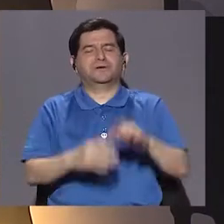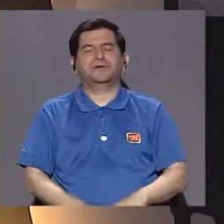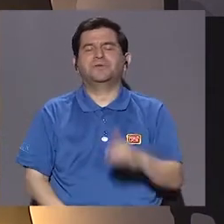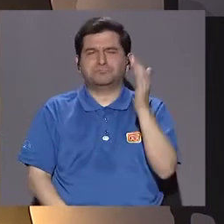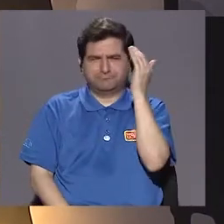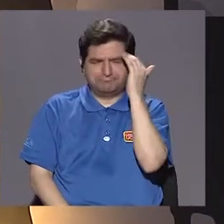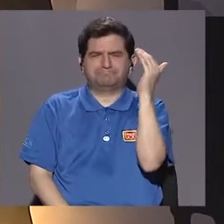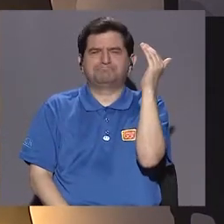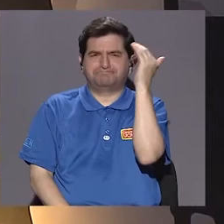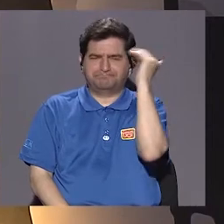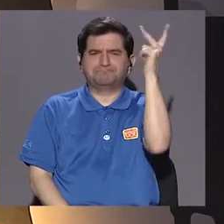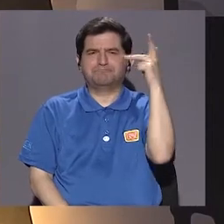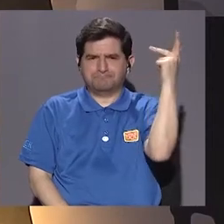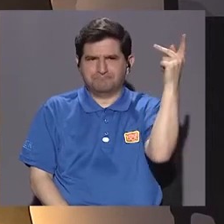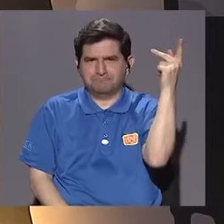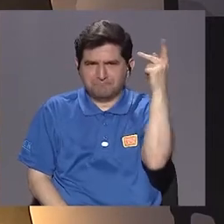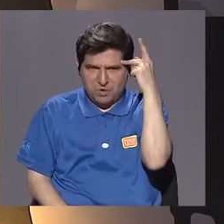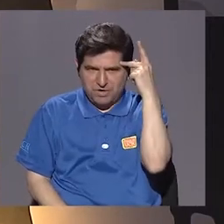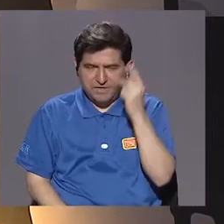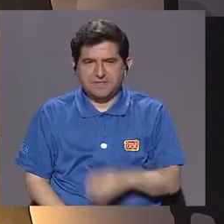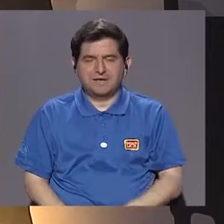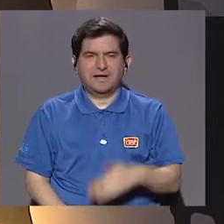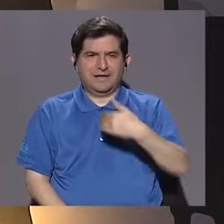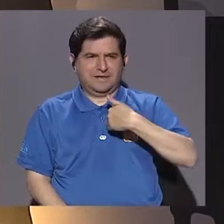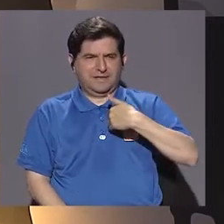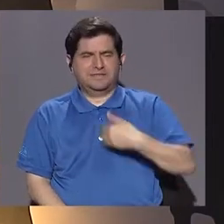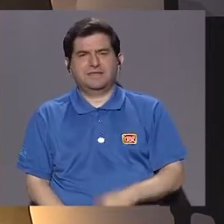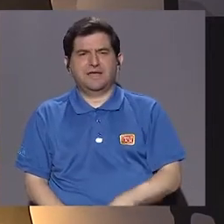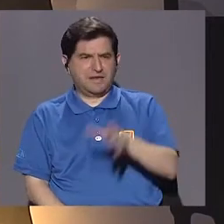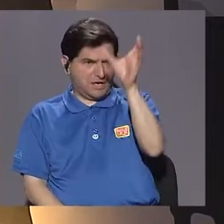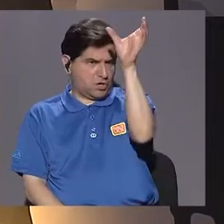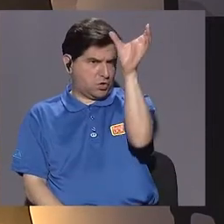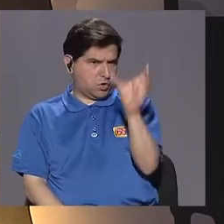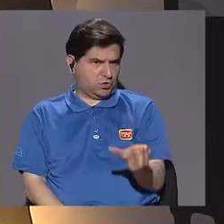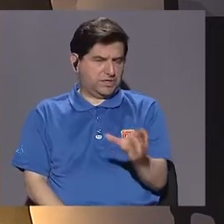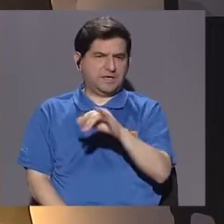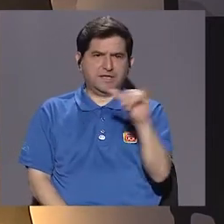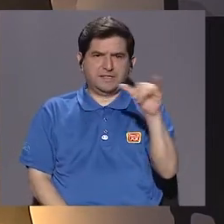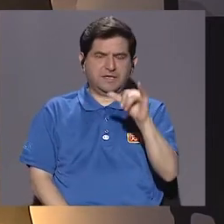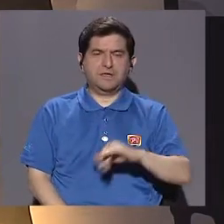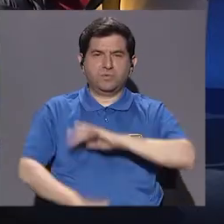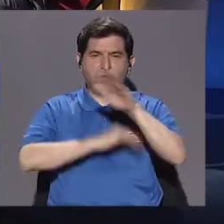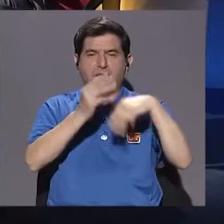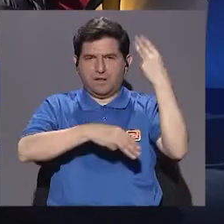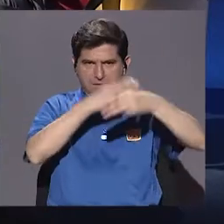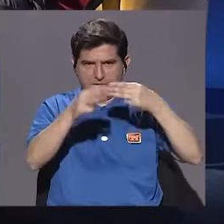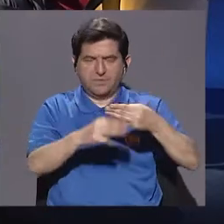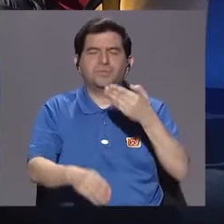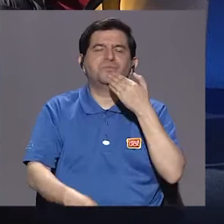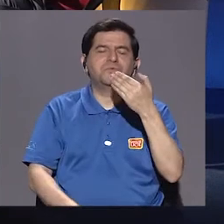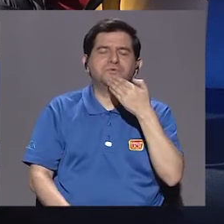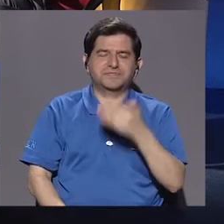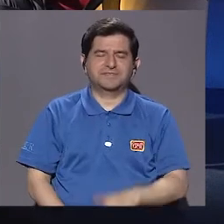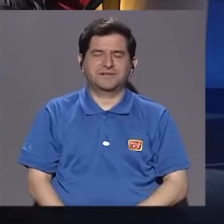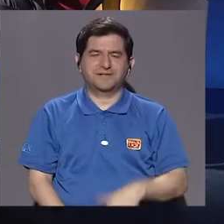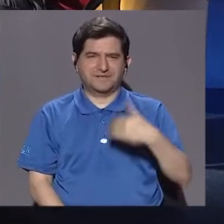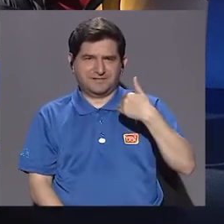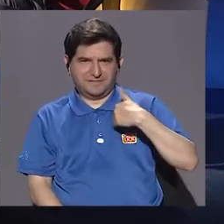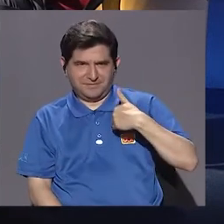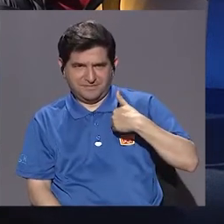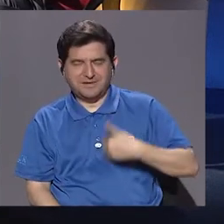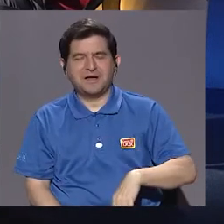conocedor de la política del continente y a nivel de él muchísimas gracias don vladimir por